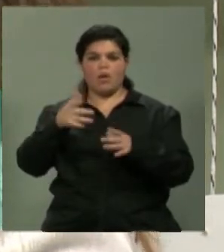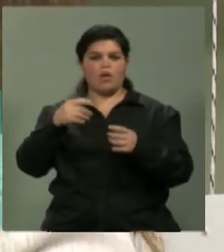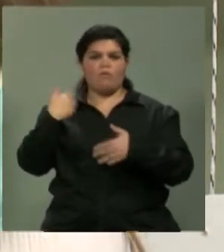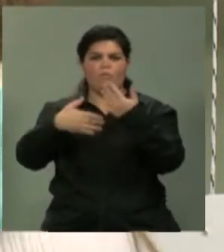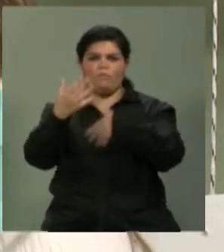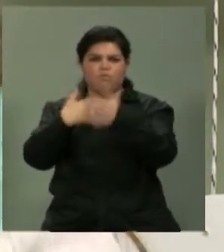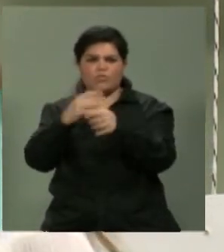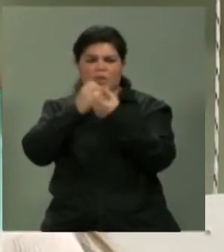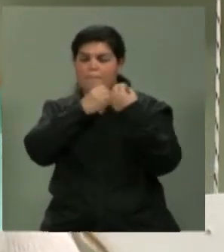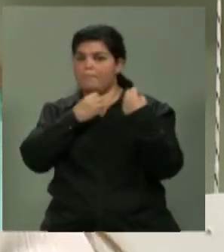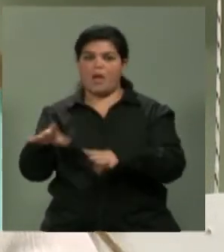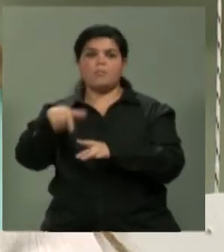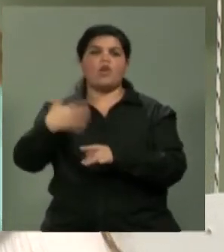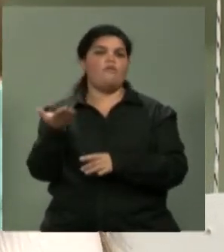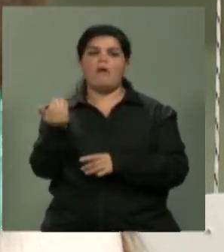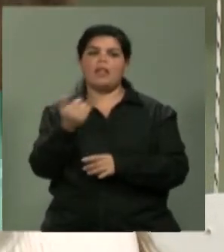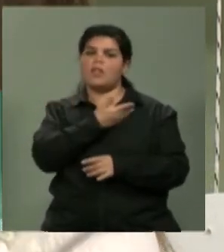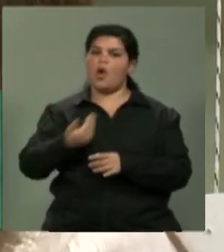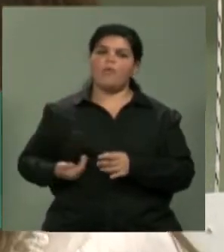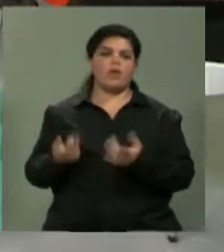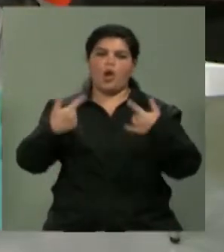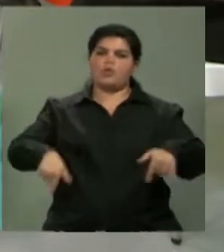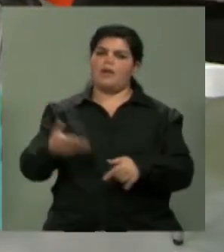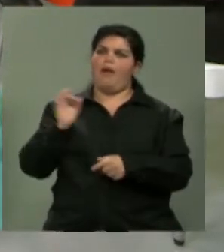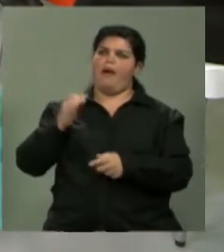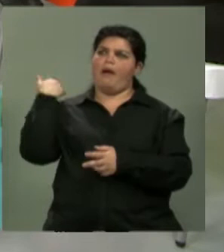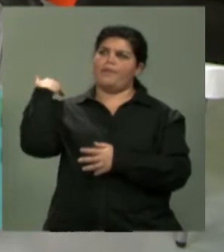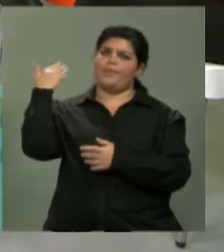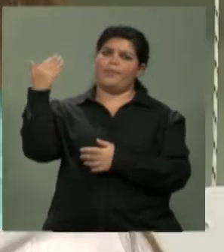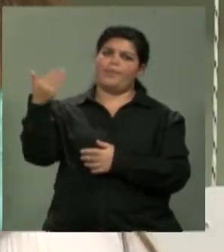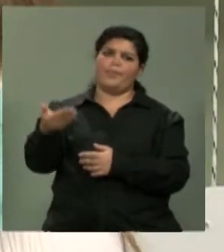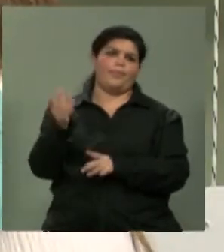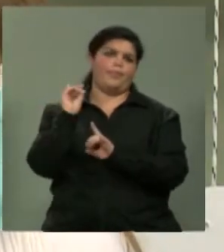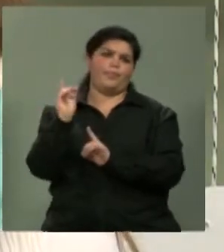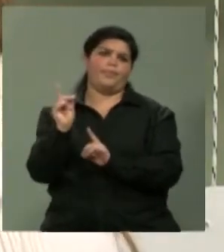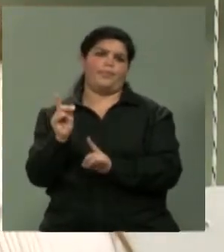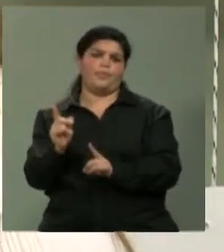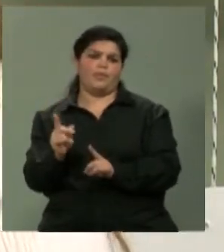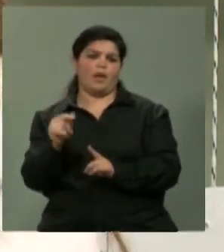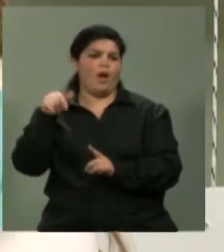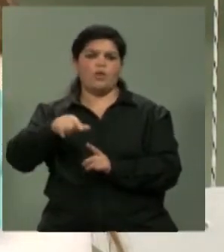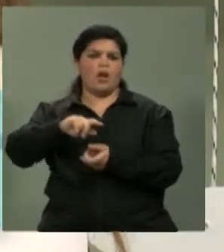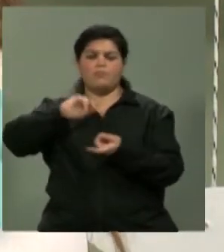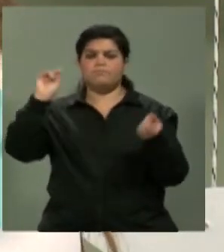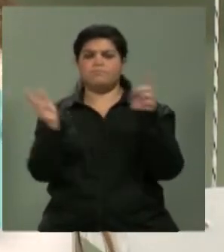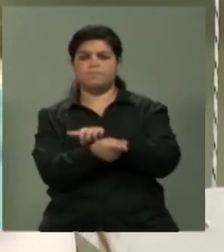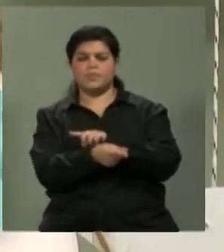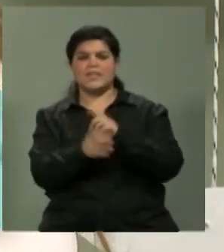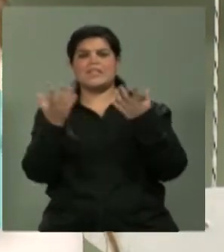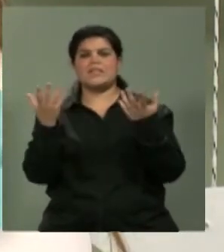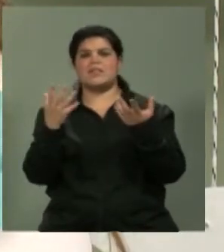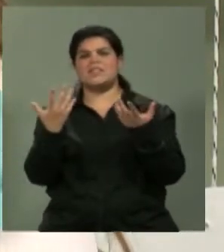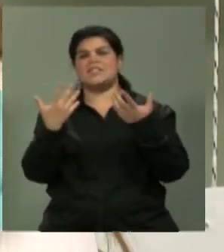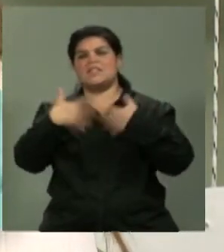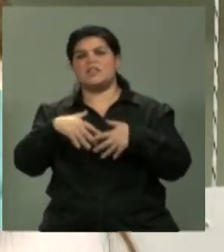por un montón de carencias estatales propias de hace un montón de tiempo. Tiene que funcionar de otra manera, no exclusivamente como un sistema carcelario